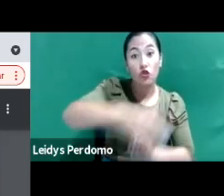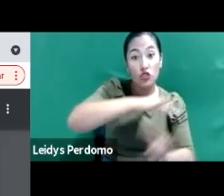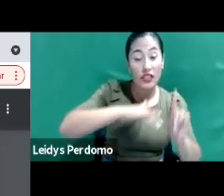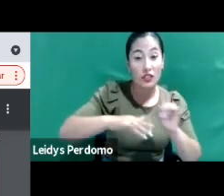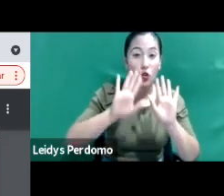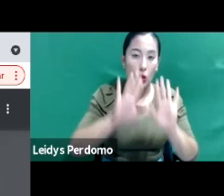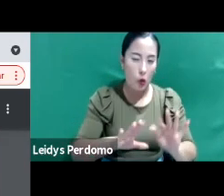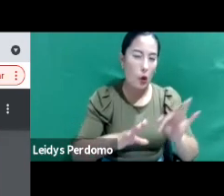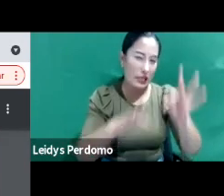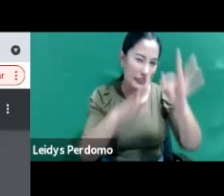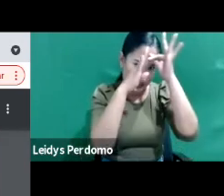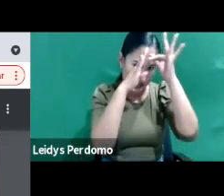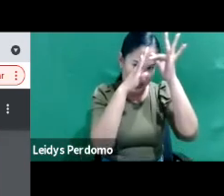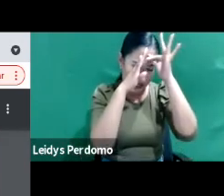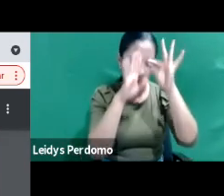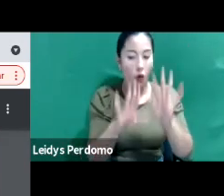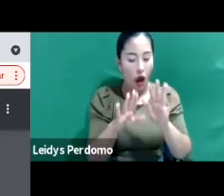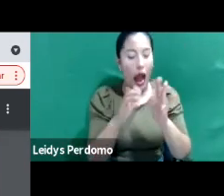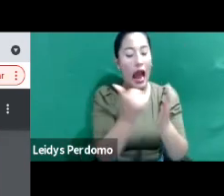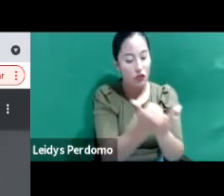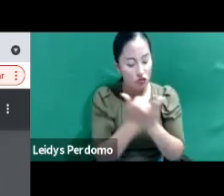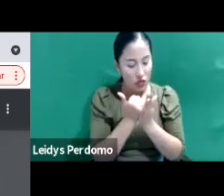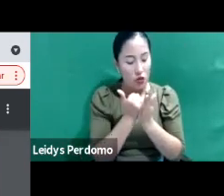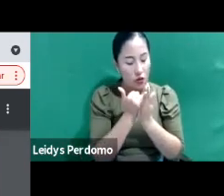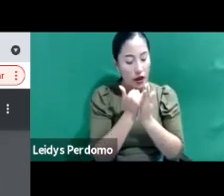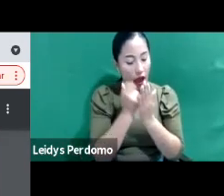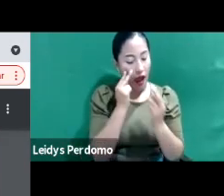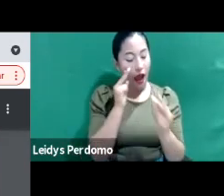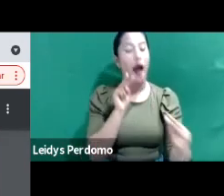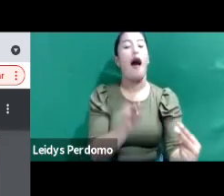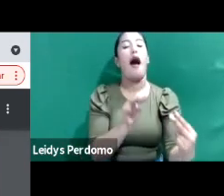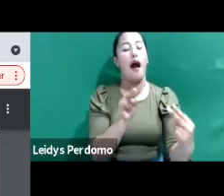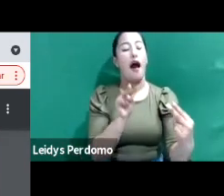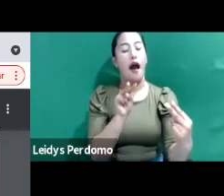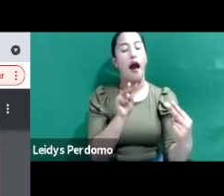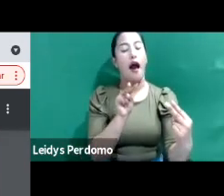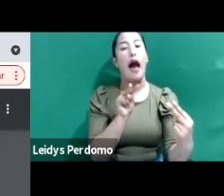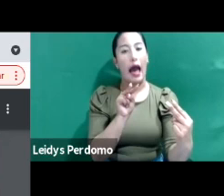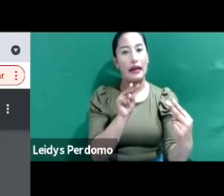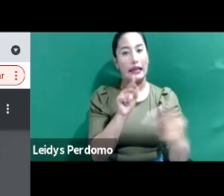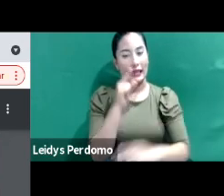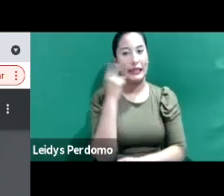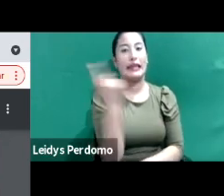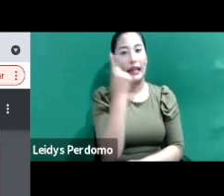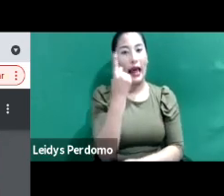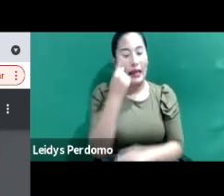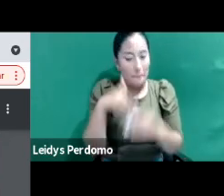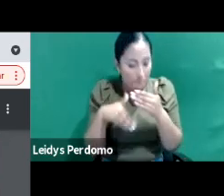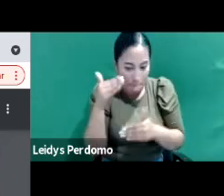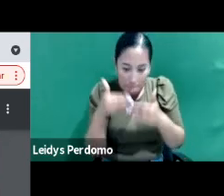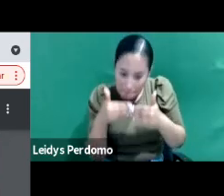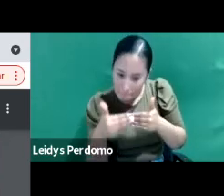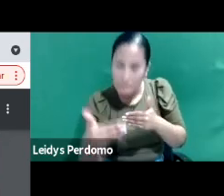va a dar una mirada general desde donde partir, de pronto aprender a conversar con